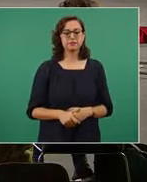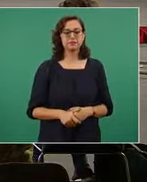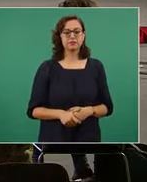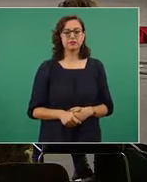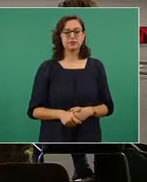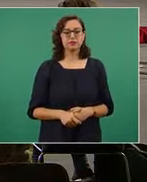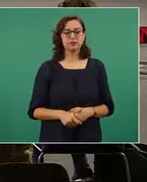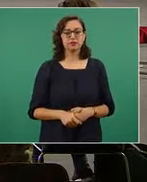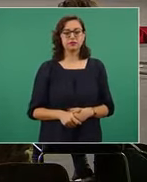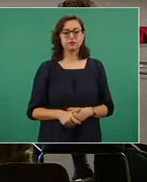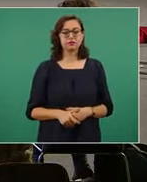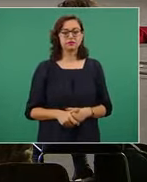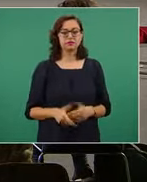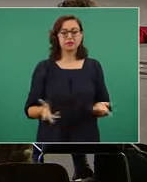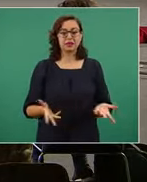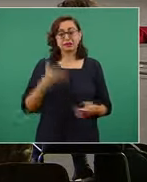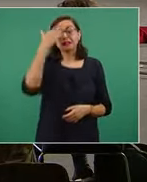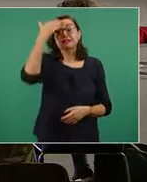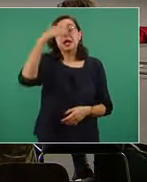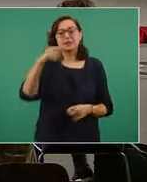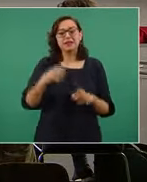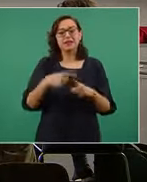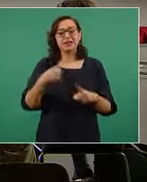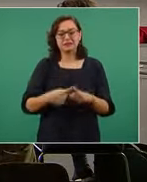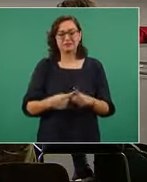¿Ya saben quién?